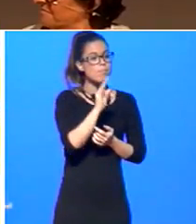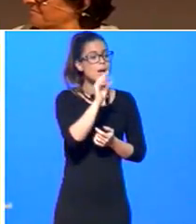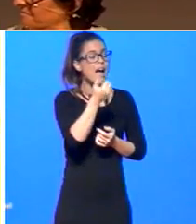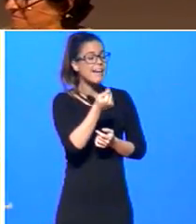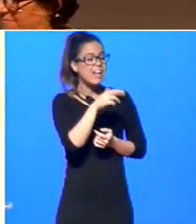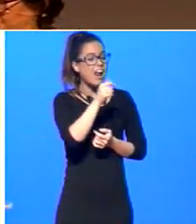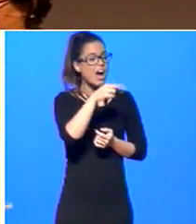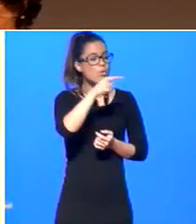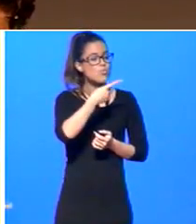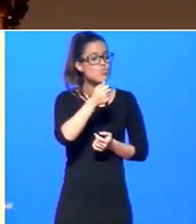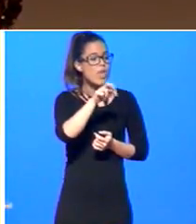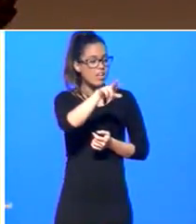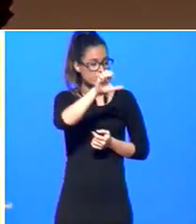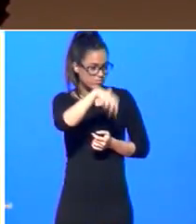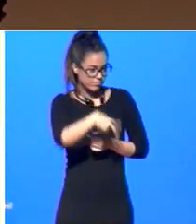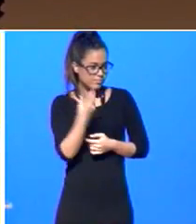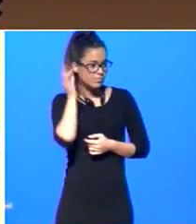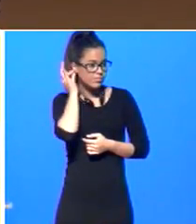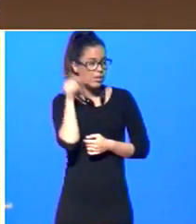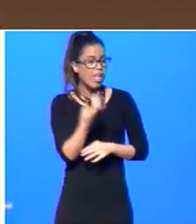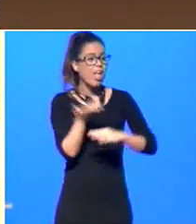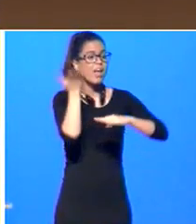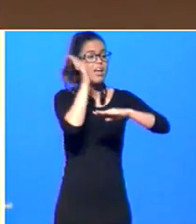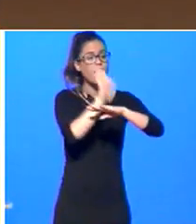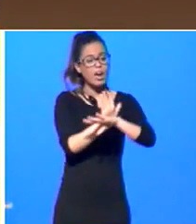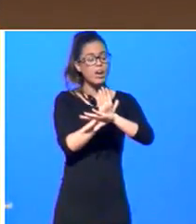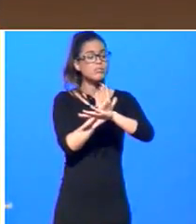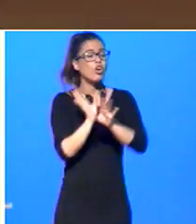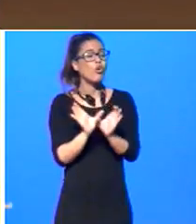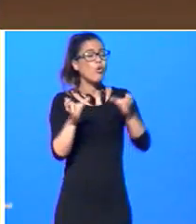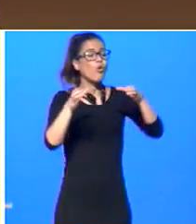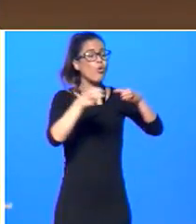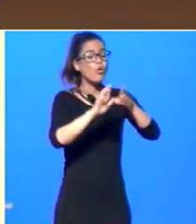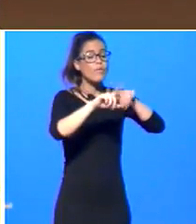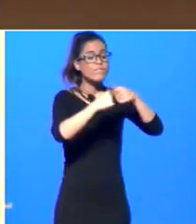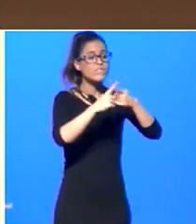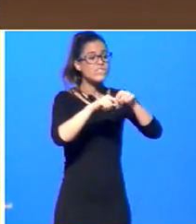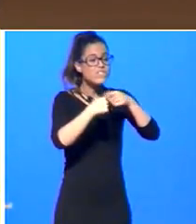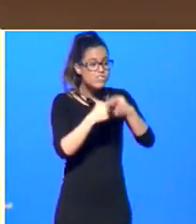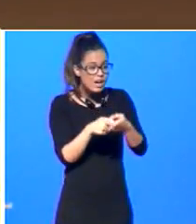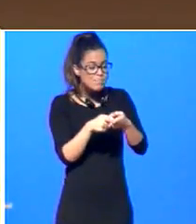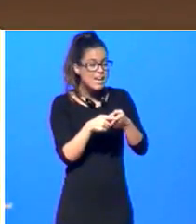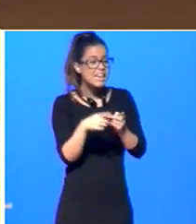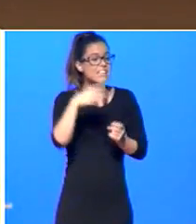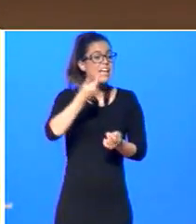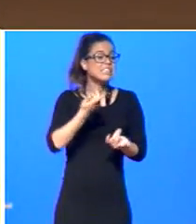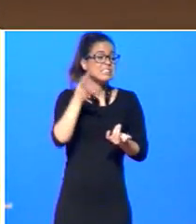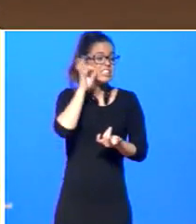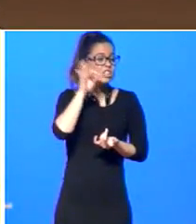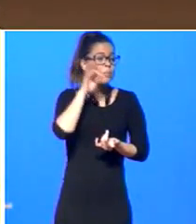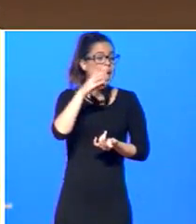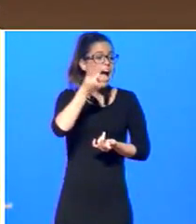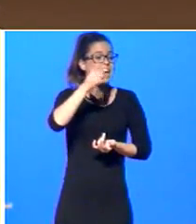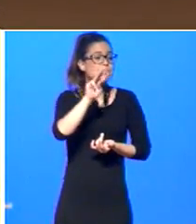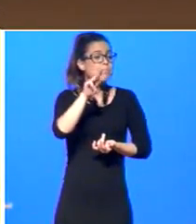Andrea. Ella es representante del colectivo de familias con hijos S.A., síndrome de Asperger, dentro de